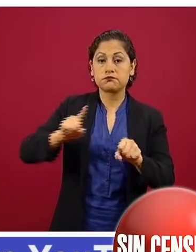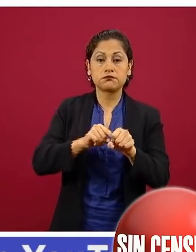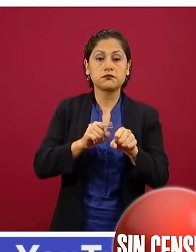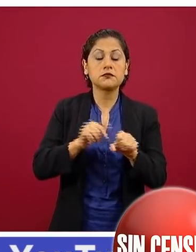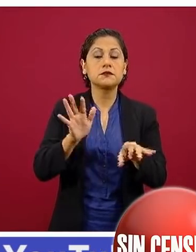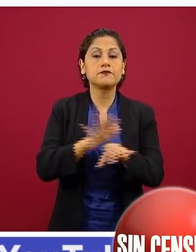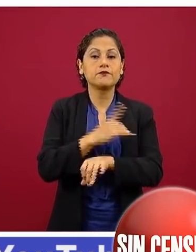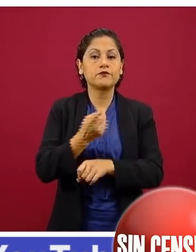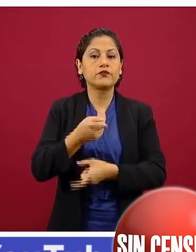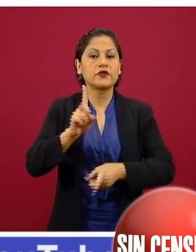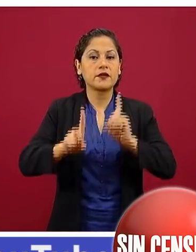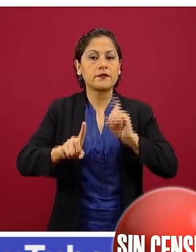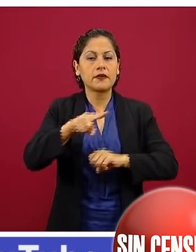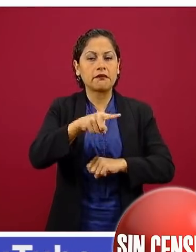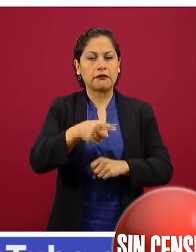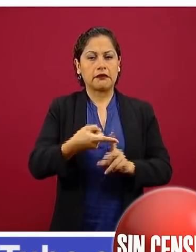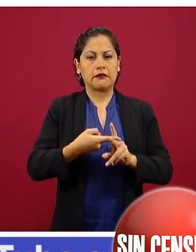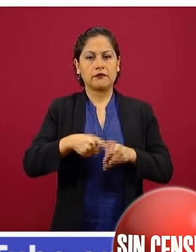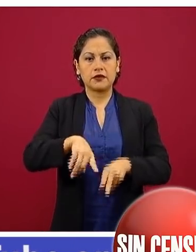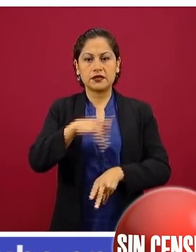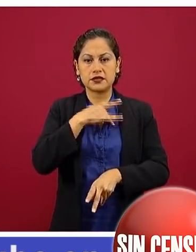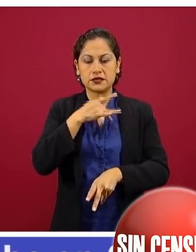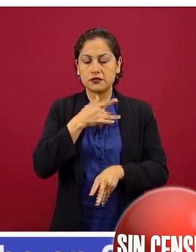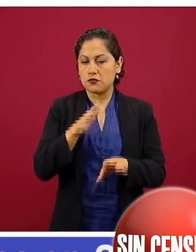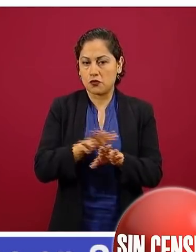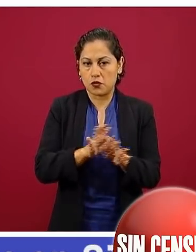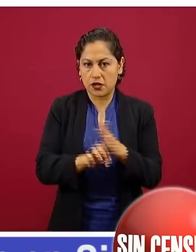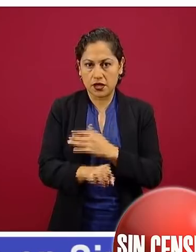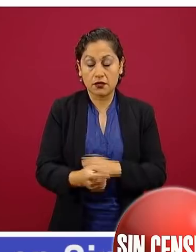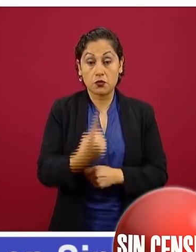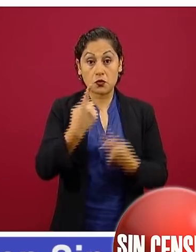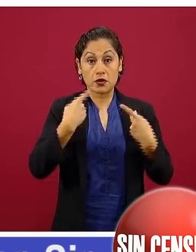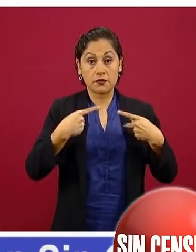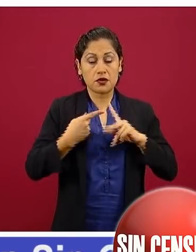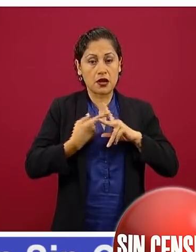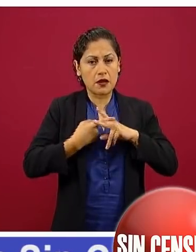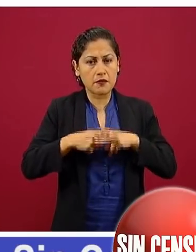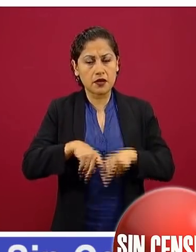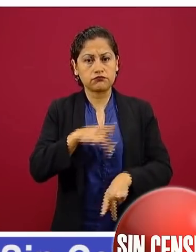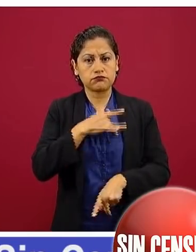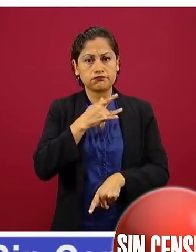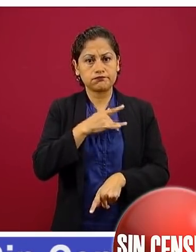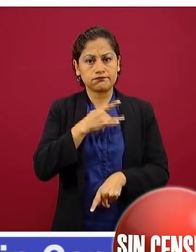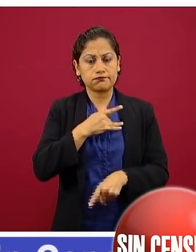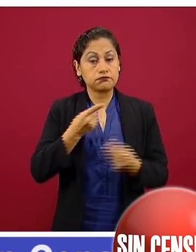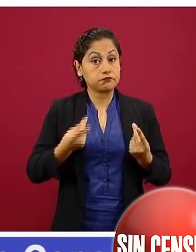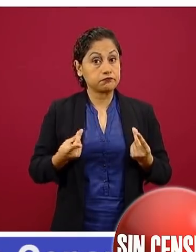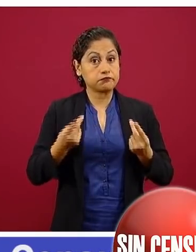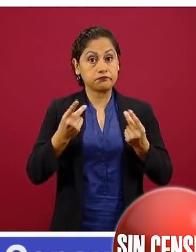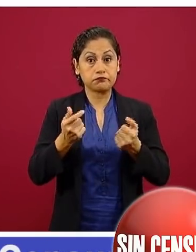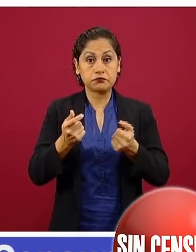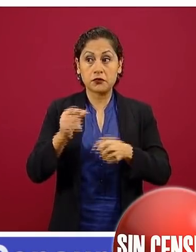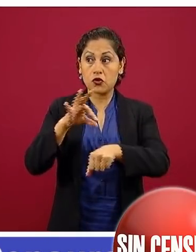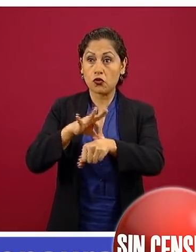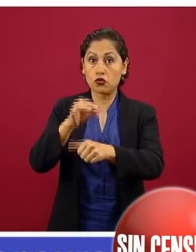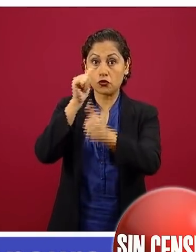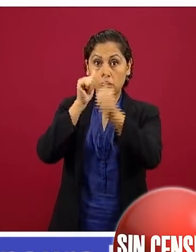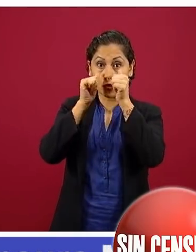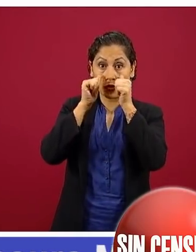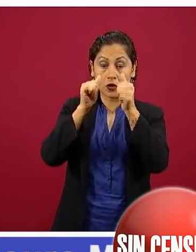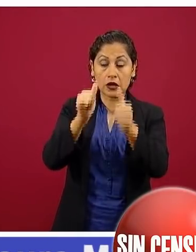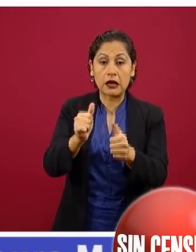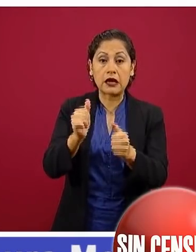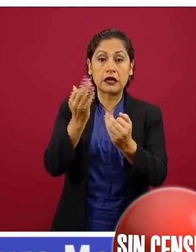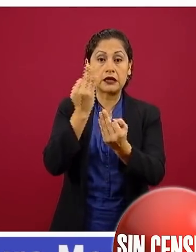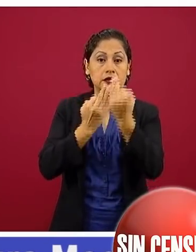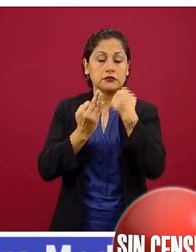síntomas. En general, una persona que hoy tiene los síntomas no está inmediatamente en atención. Esto puede tardar un día,